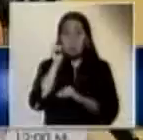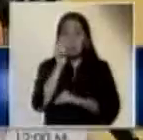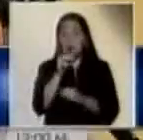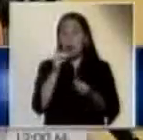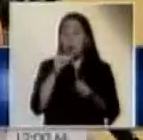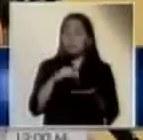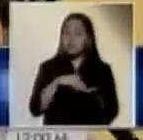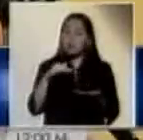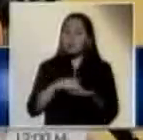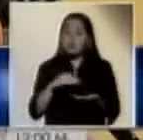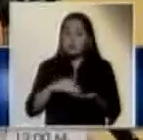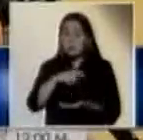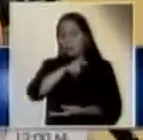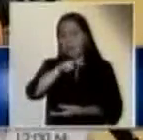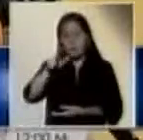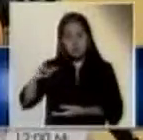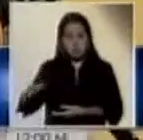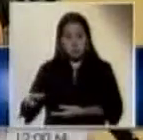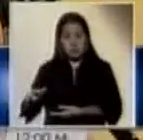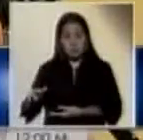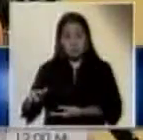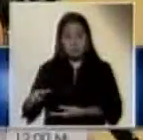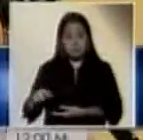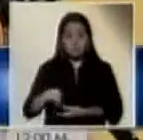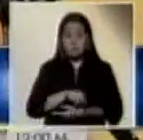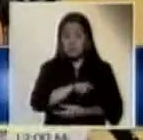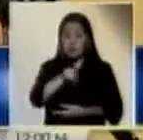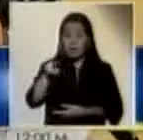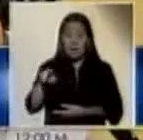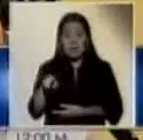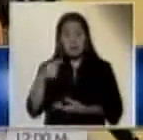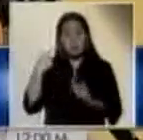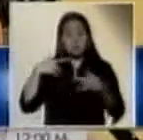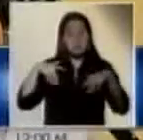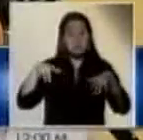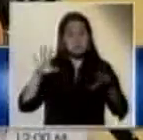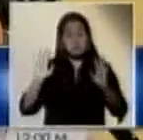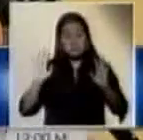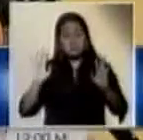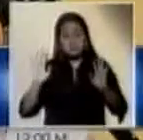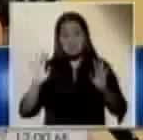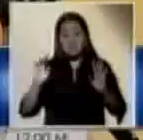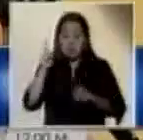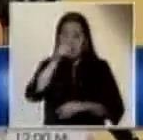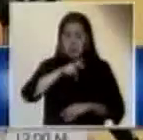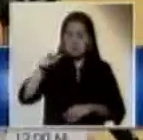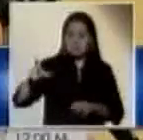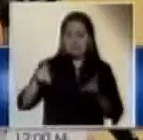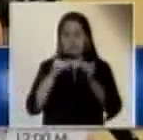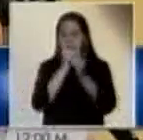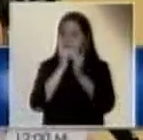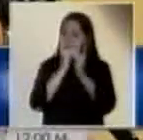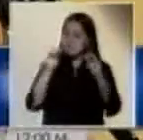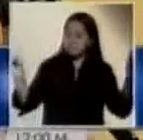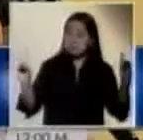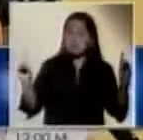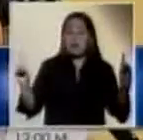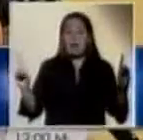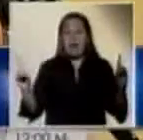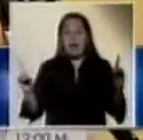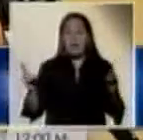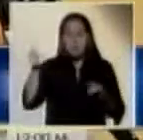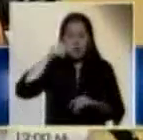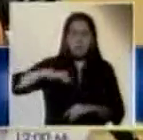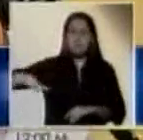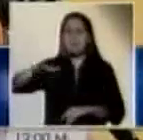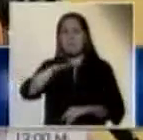generar soluciones para la gente. Haya ellos, haya aquellos que están tan divorciados del pueblo que siguen